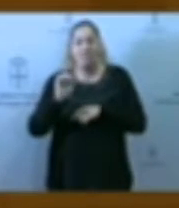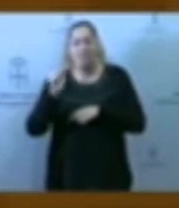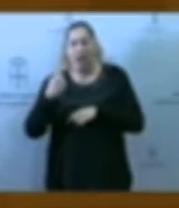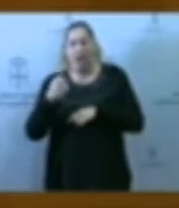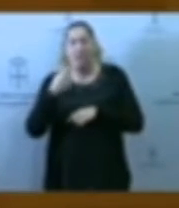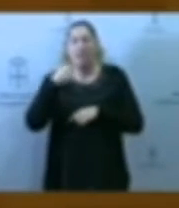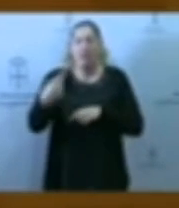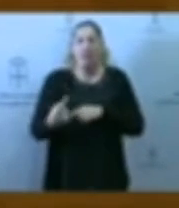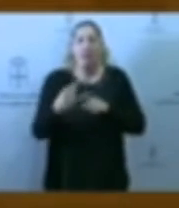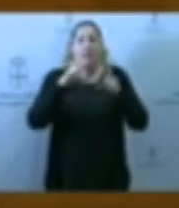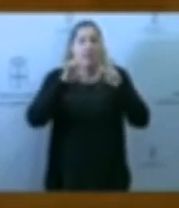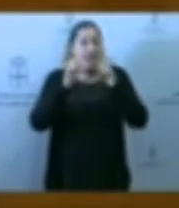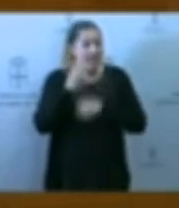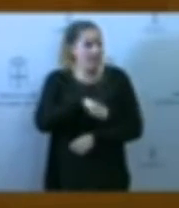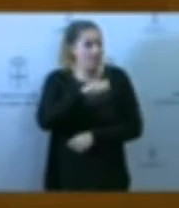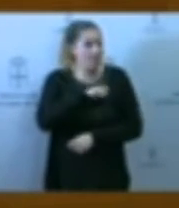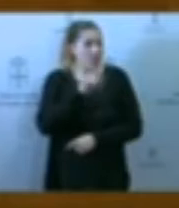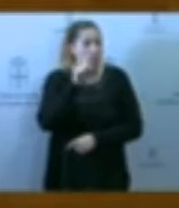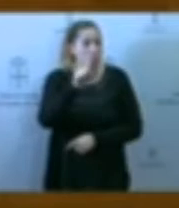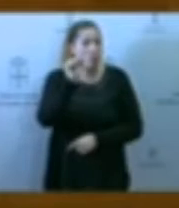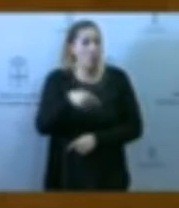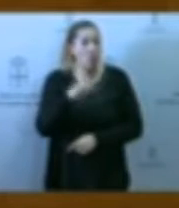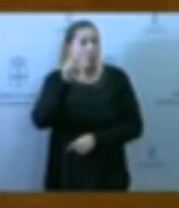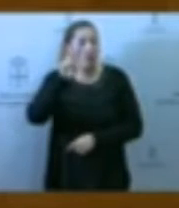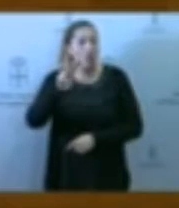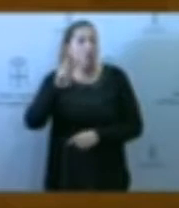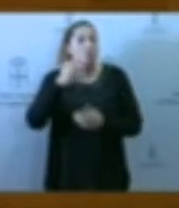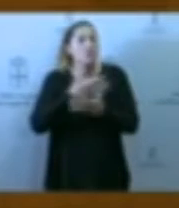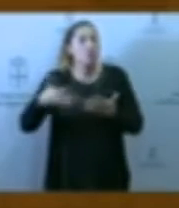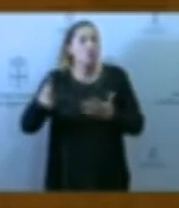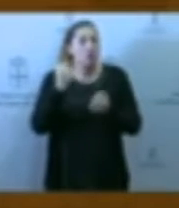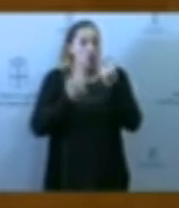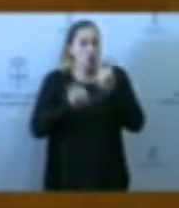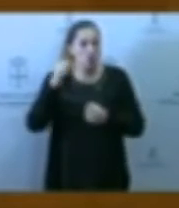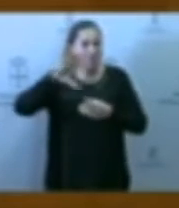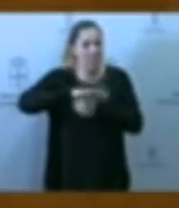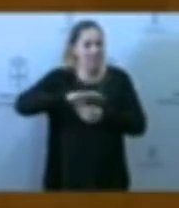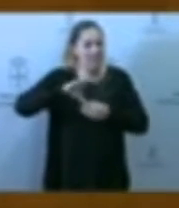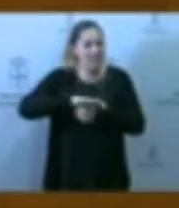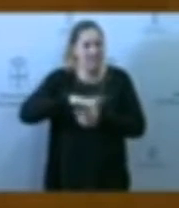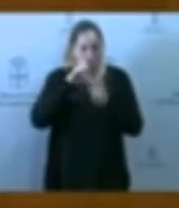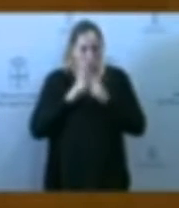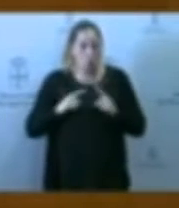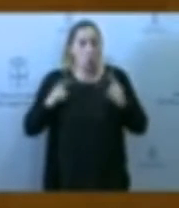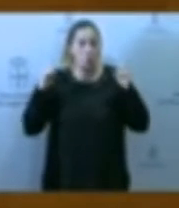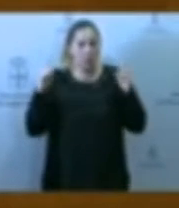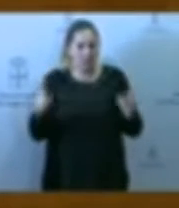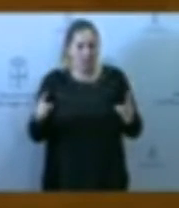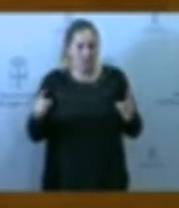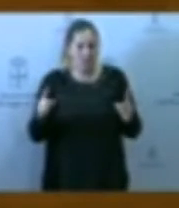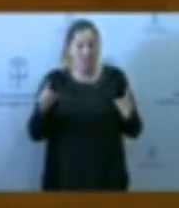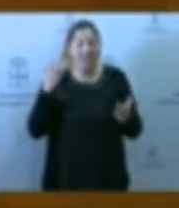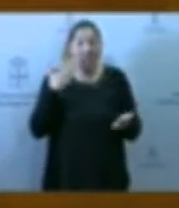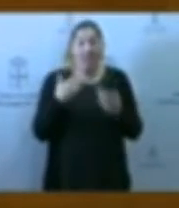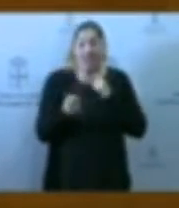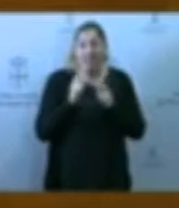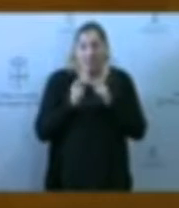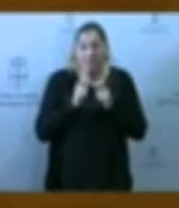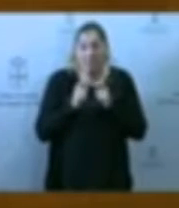fabrica en 17 factorías 1,2 millones de coches diésel al año, ¿no? Y le advertía en aquella entrevista la